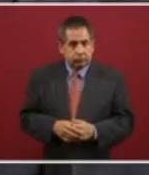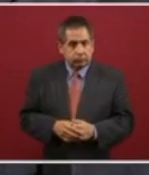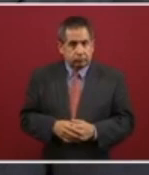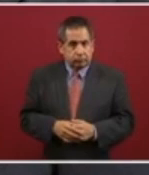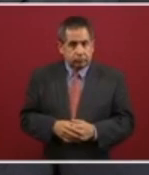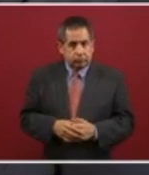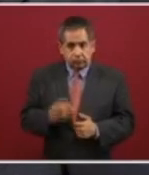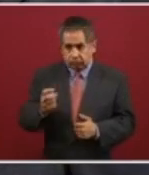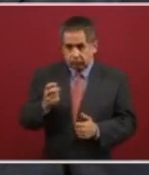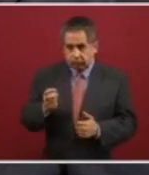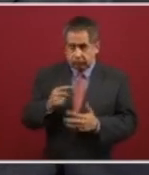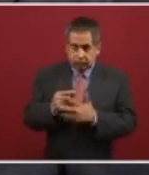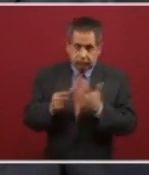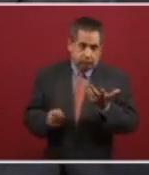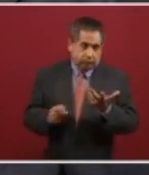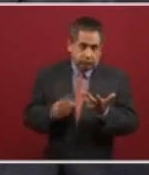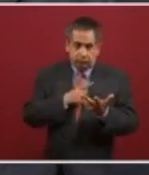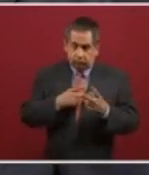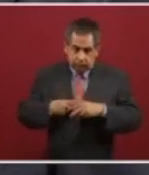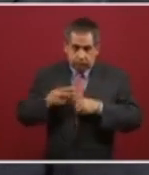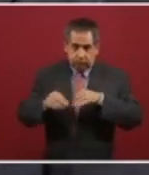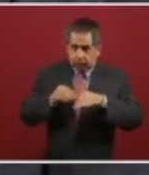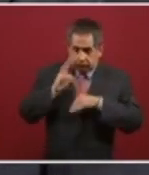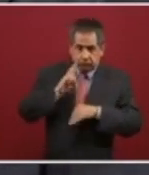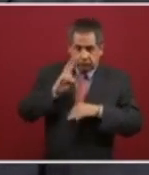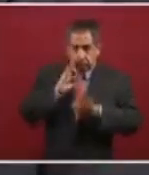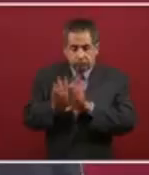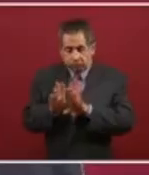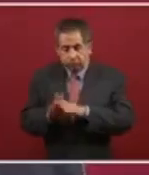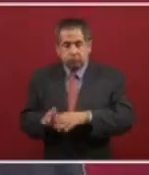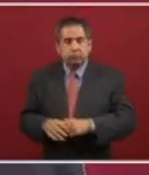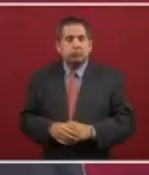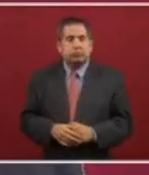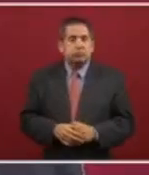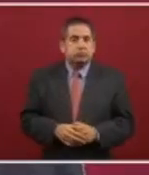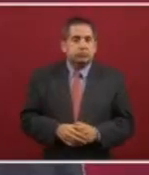pues todo esto se tiene que tratar.